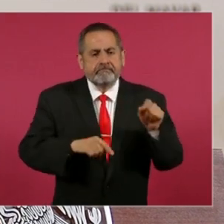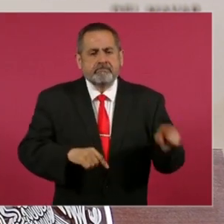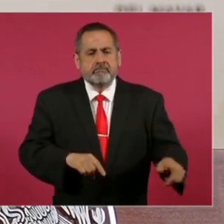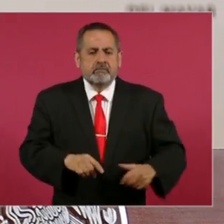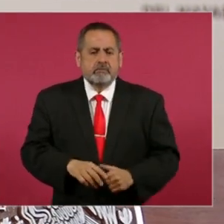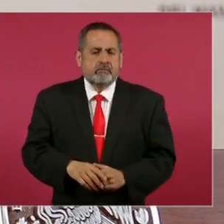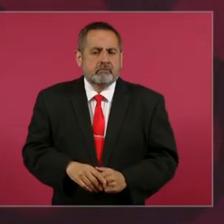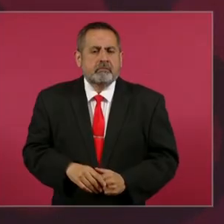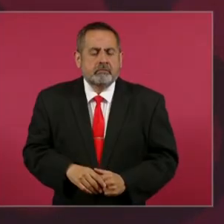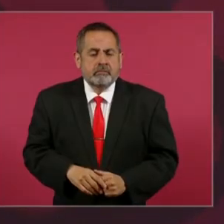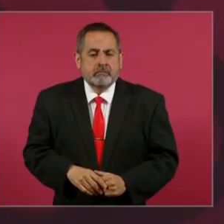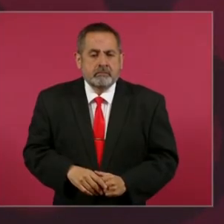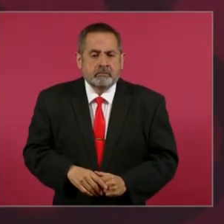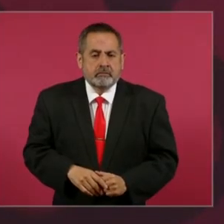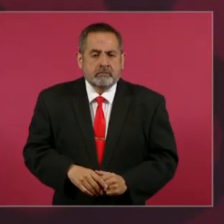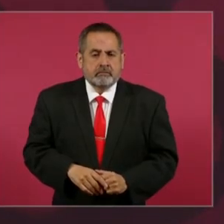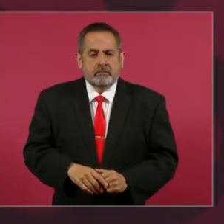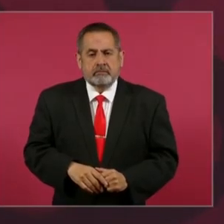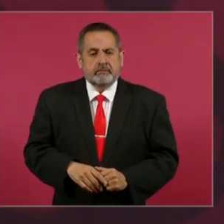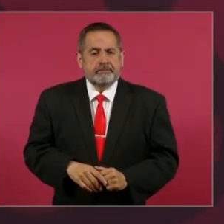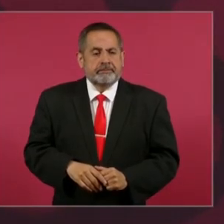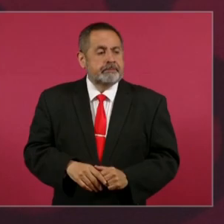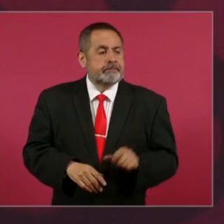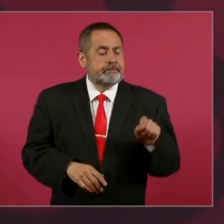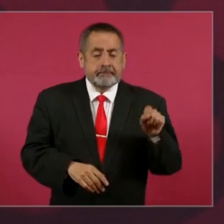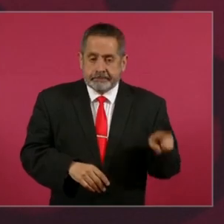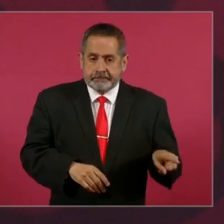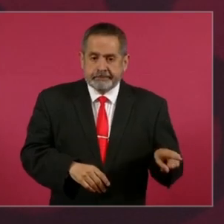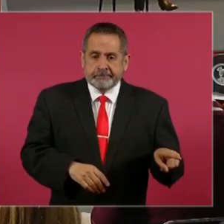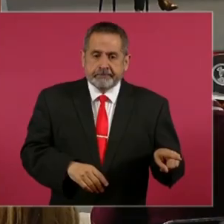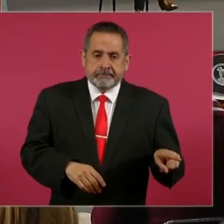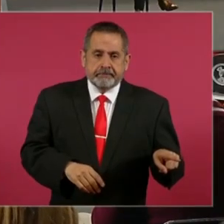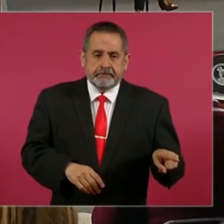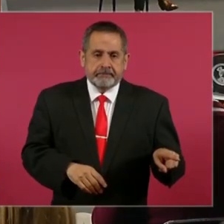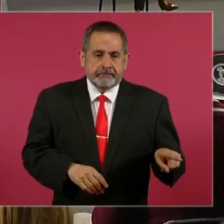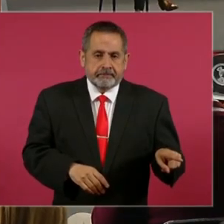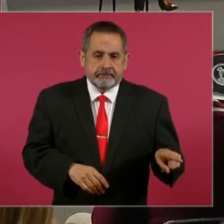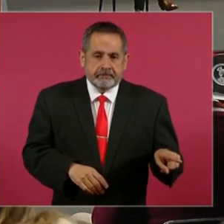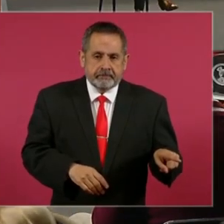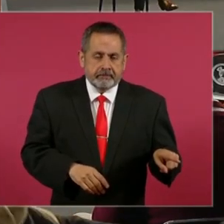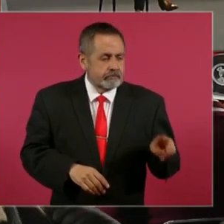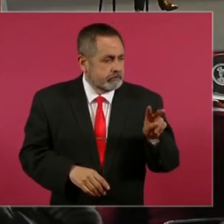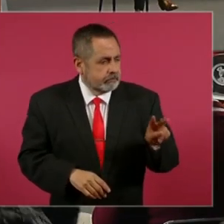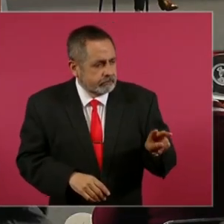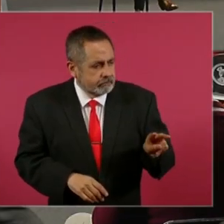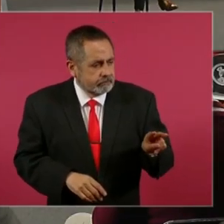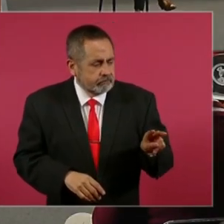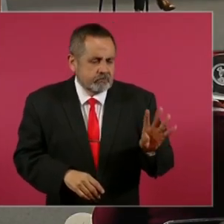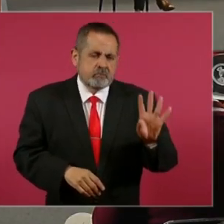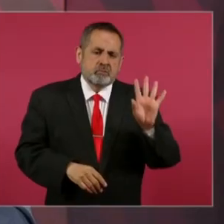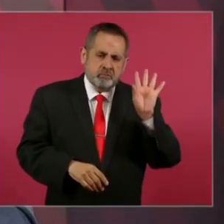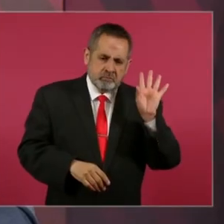Pero a ellos sí, los veo más auténticos,